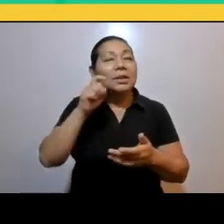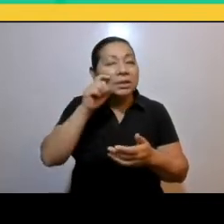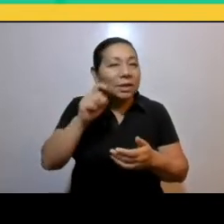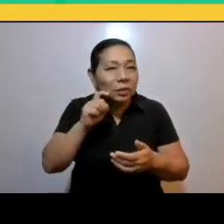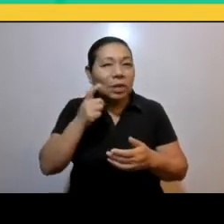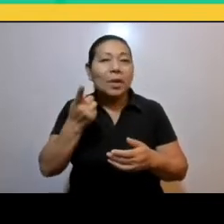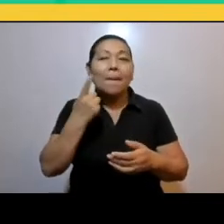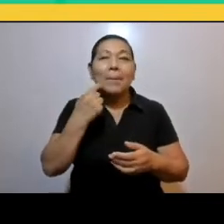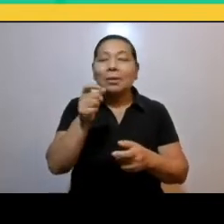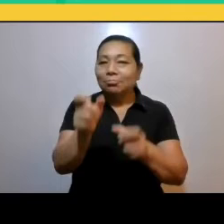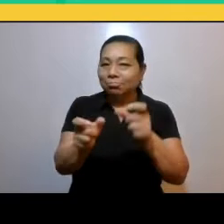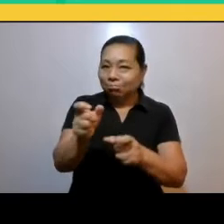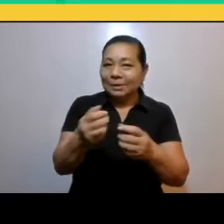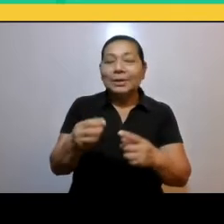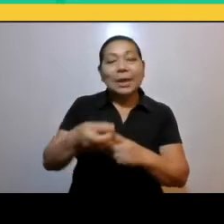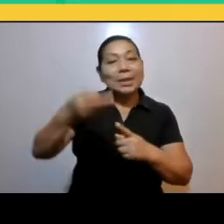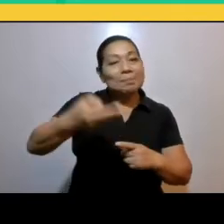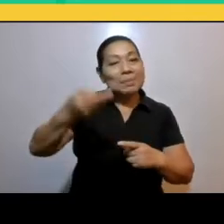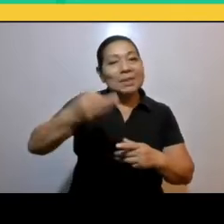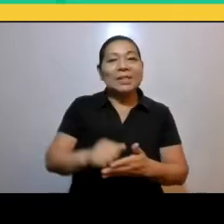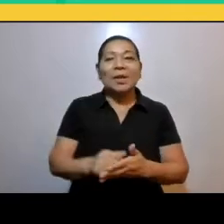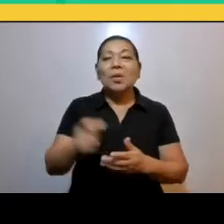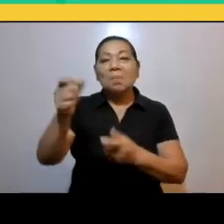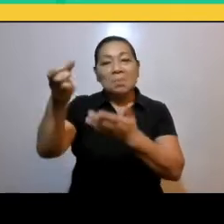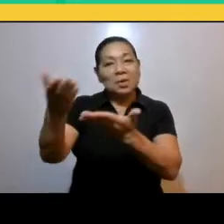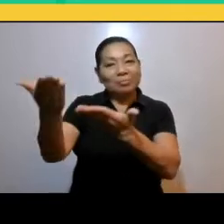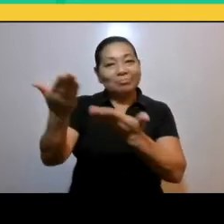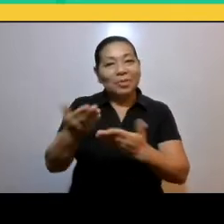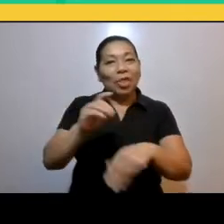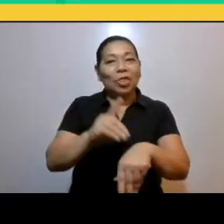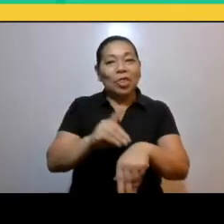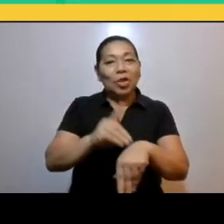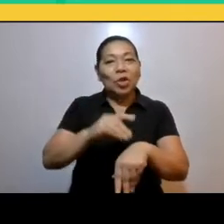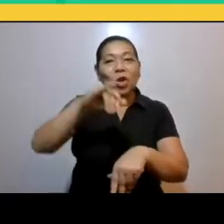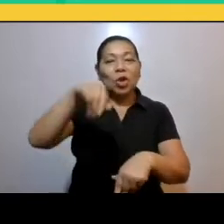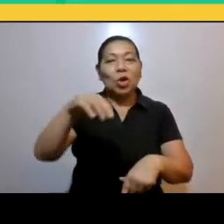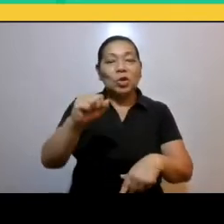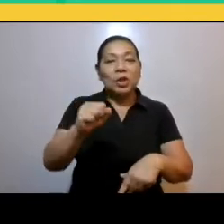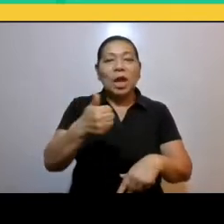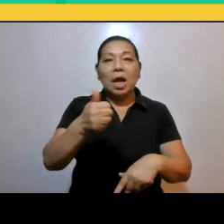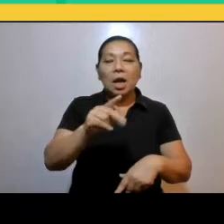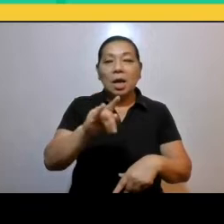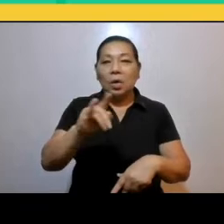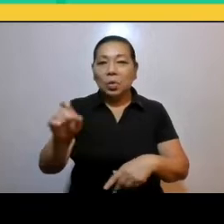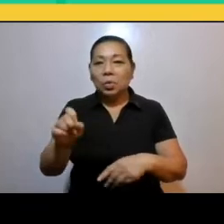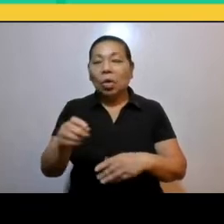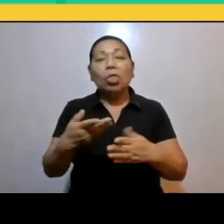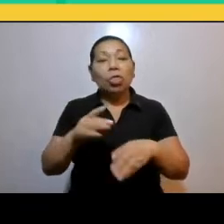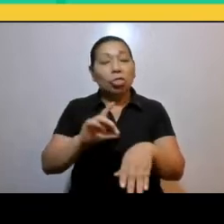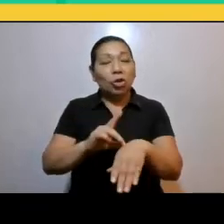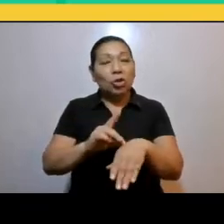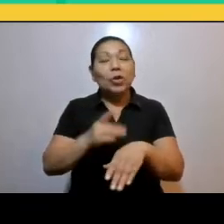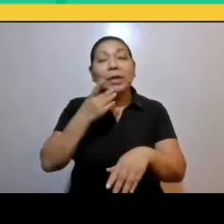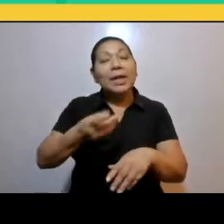hombres y tenemos un invitado especial que es el doctor José Antonio Arruz. Él es médico cirujano, especialista